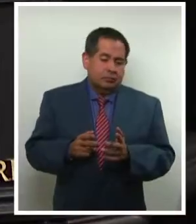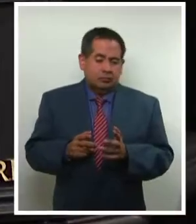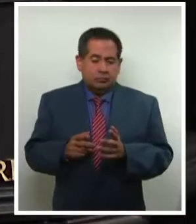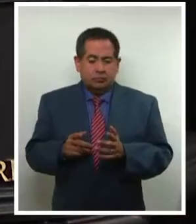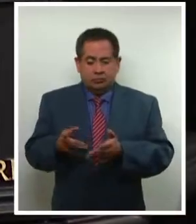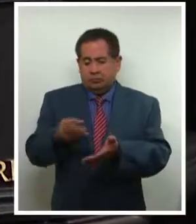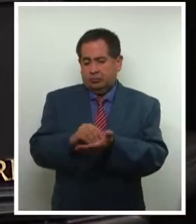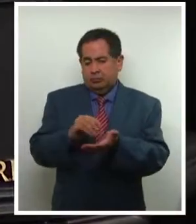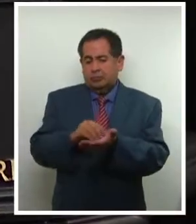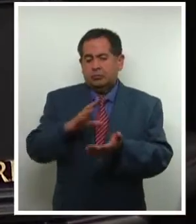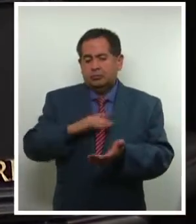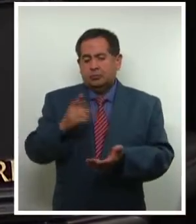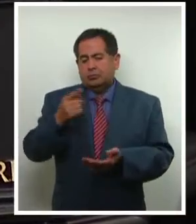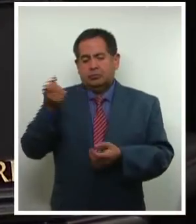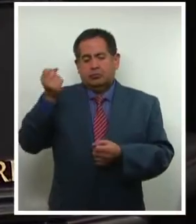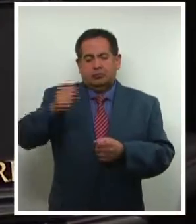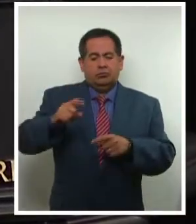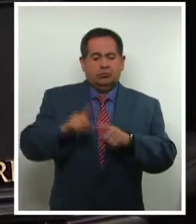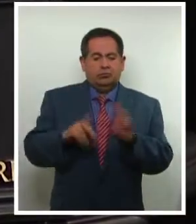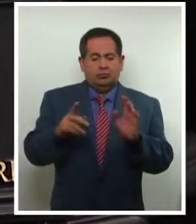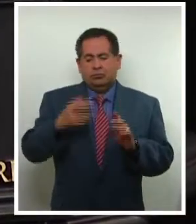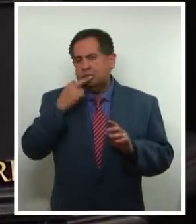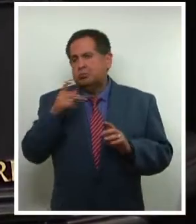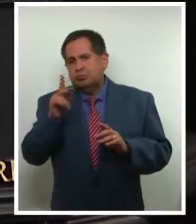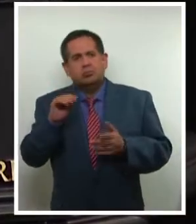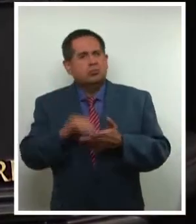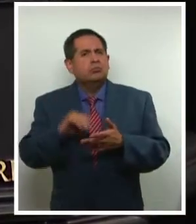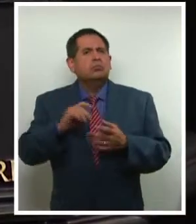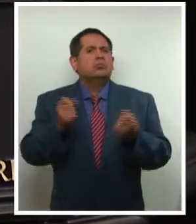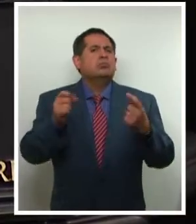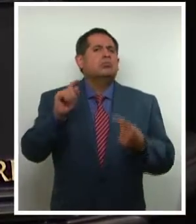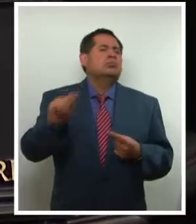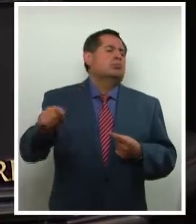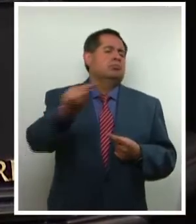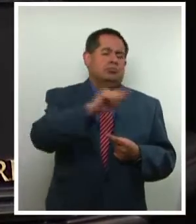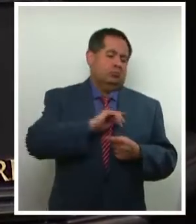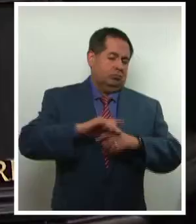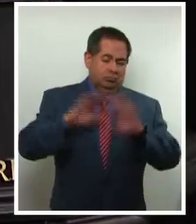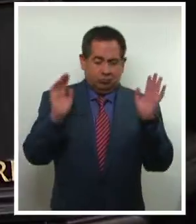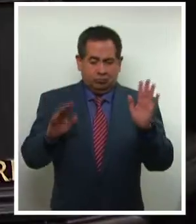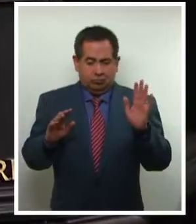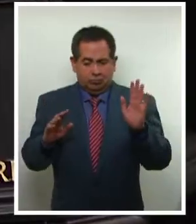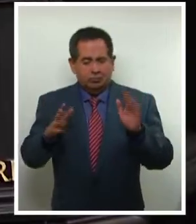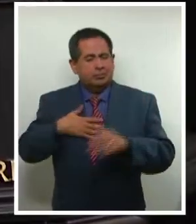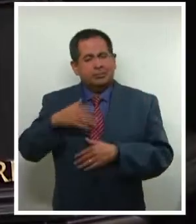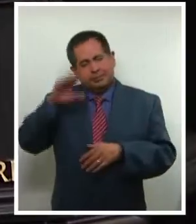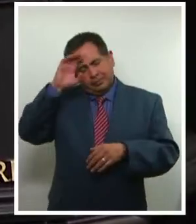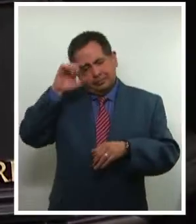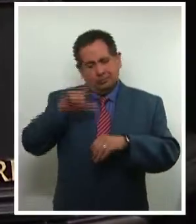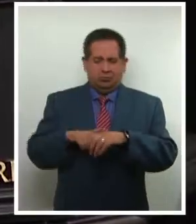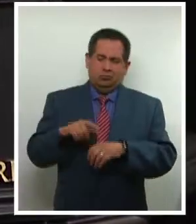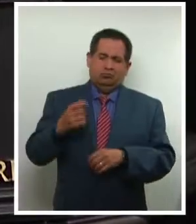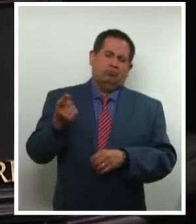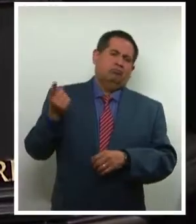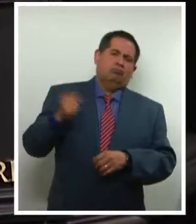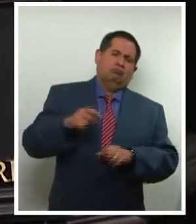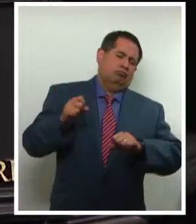esta ciudad. No es lo predominante, pero todavía lo hay porque vivimos en una cultura autoritaria.